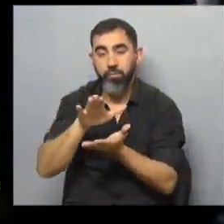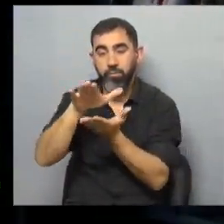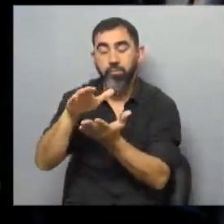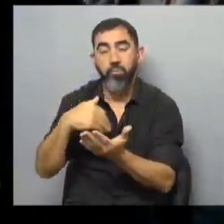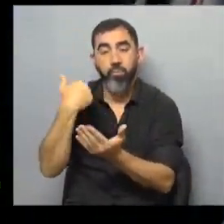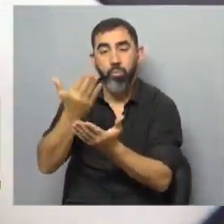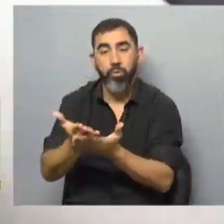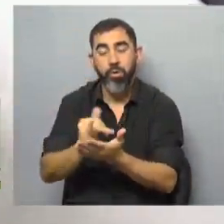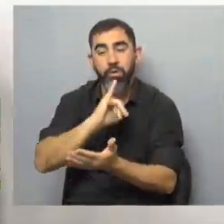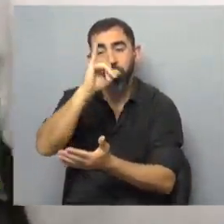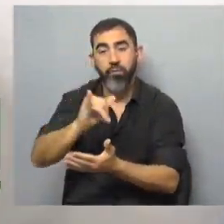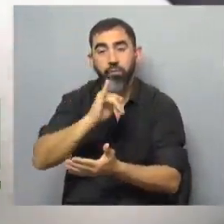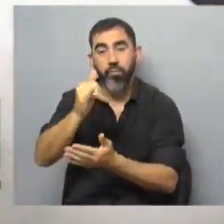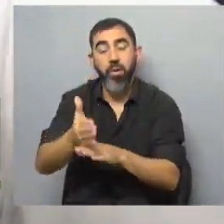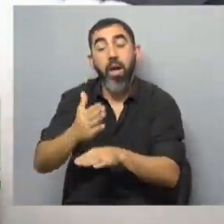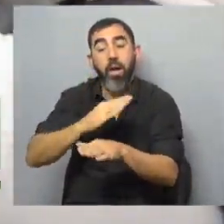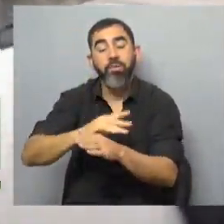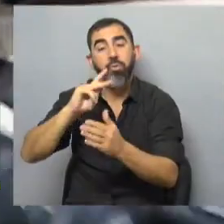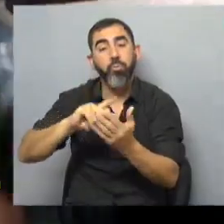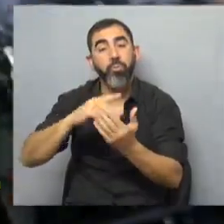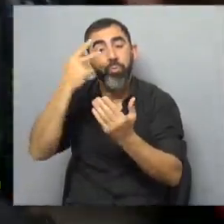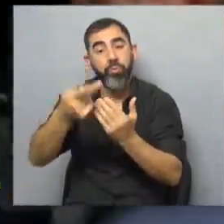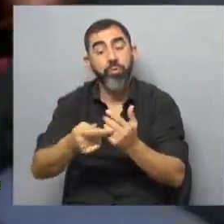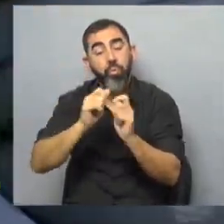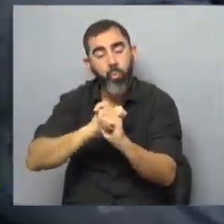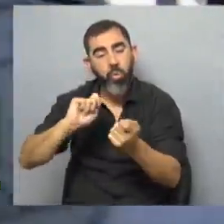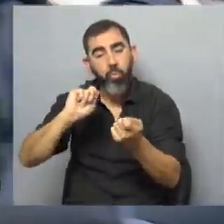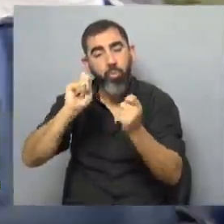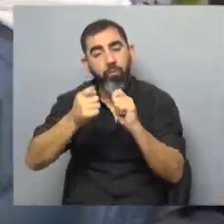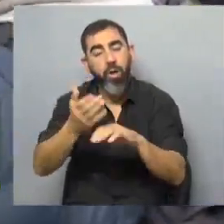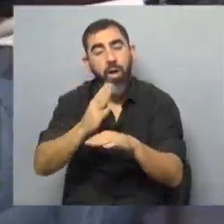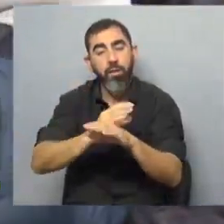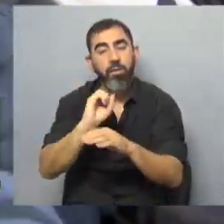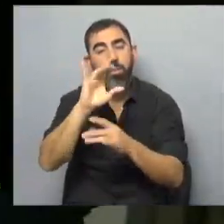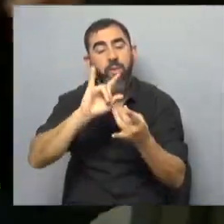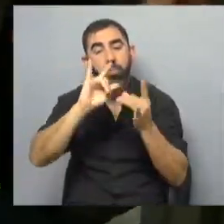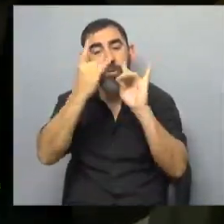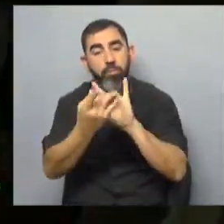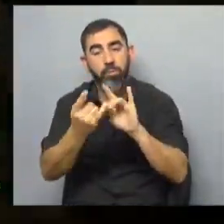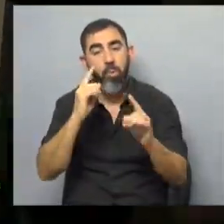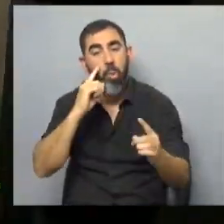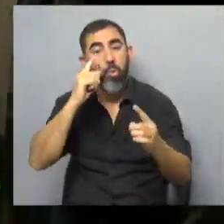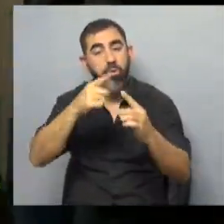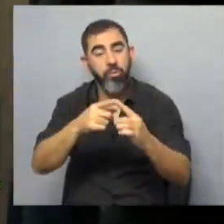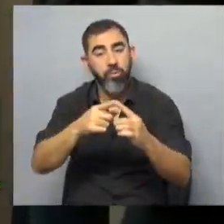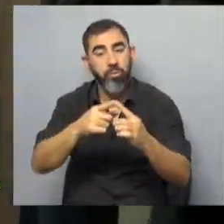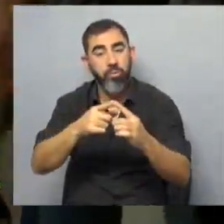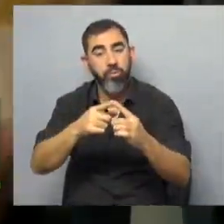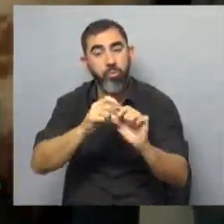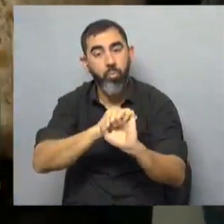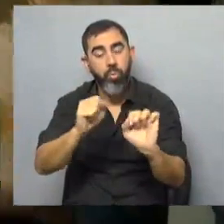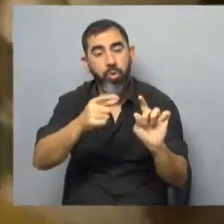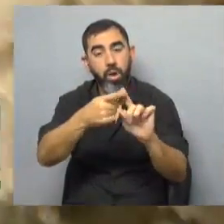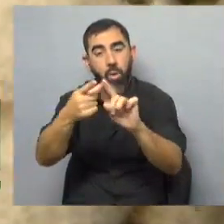propuesta, informó que se trataba de un anteproyecto que podía ser modificado antes de enviarlo al Parlamento. El objetivo, según explicó, era lograr un